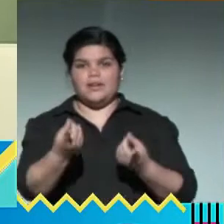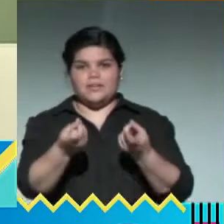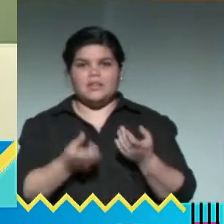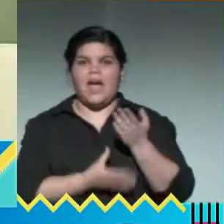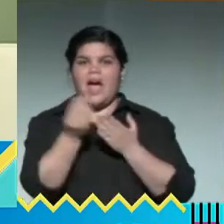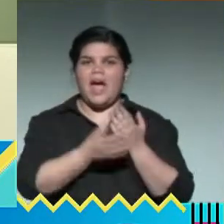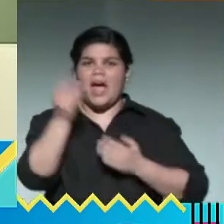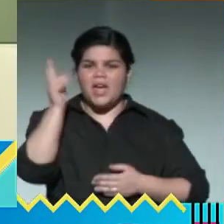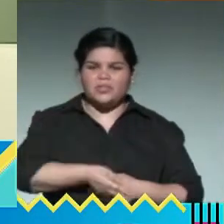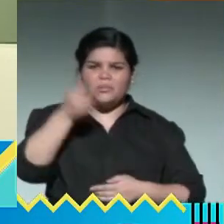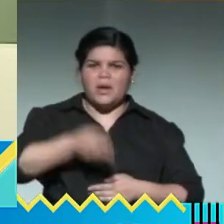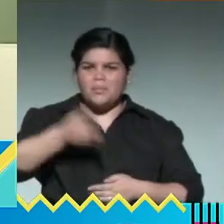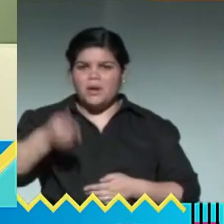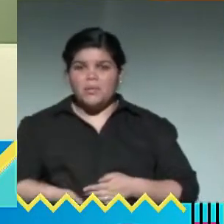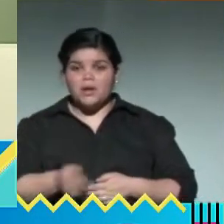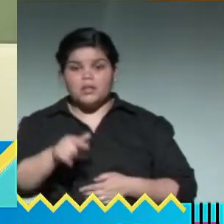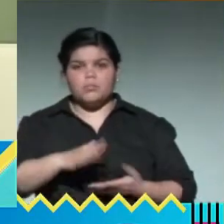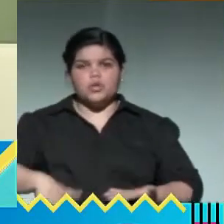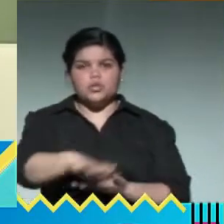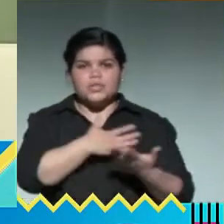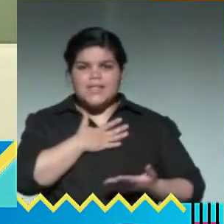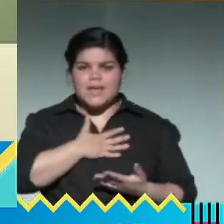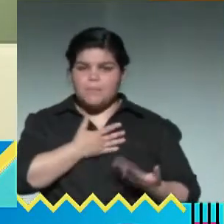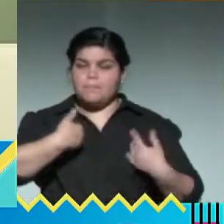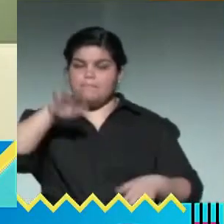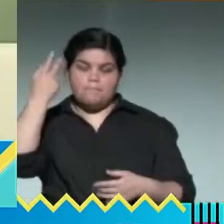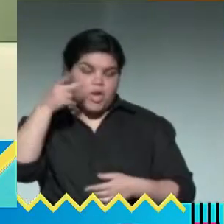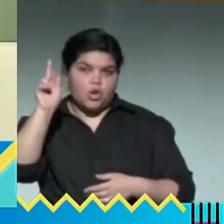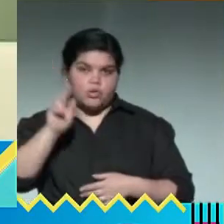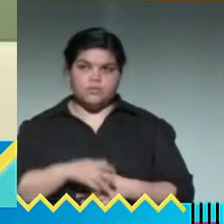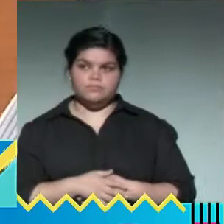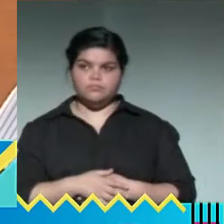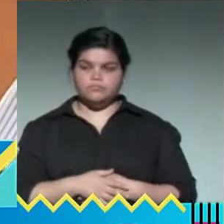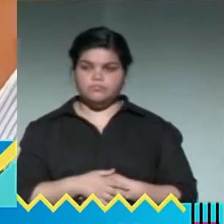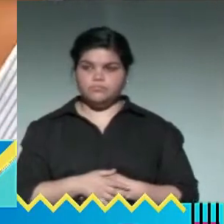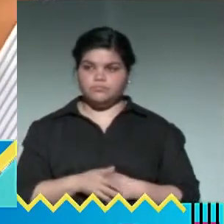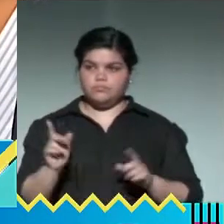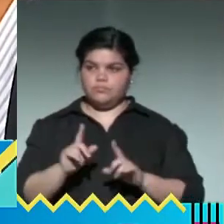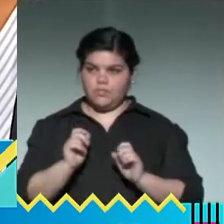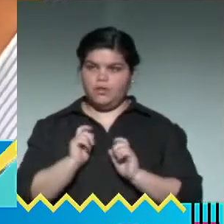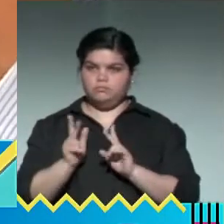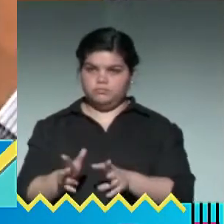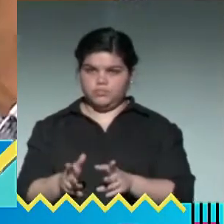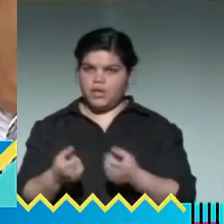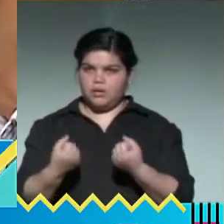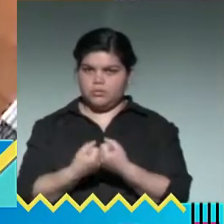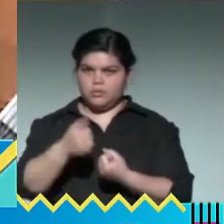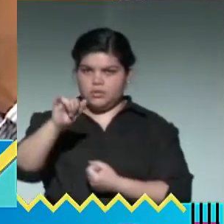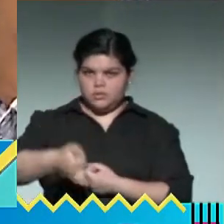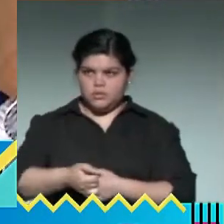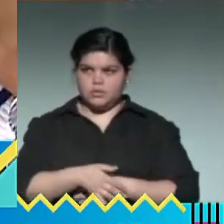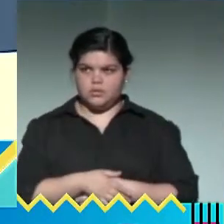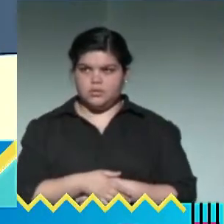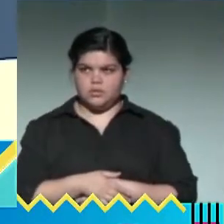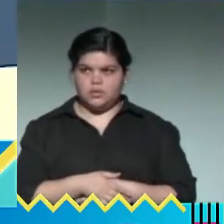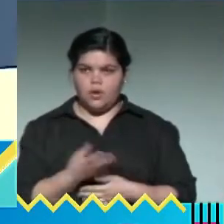eso va a hacer que se sienta muchísimo más en la sociedad. Y me parece que esa ha sido un poco la idea del gobierno. Estoy de acuerdo con que se volviera